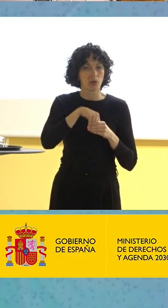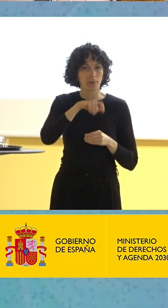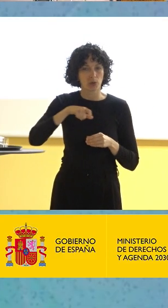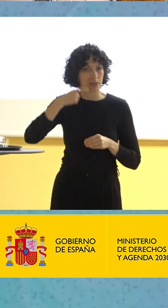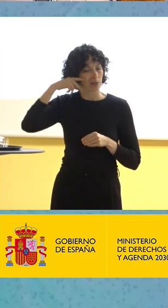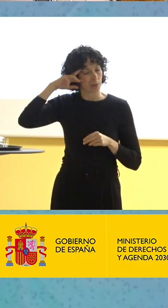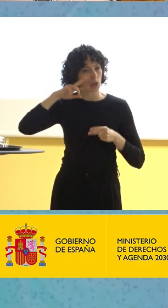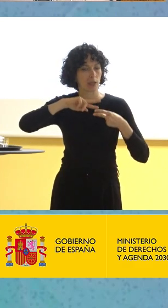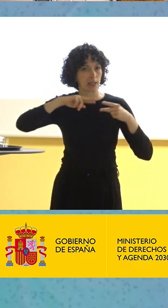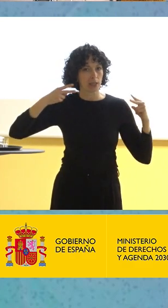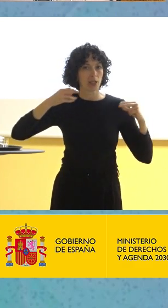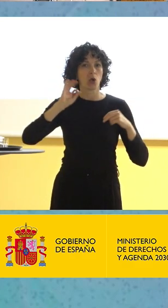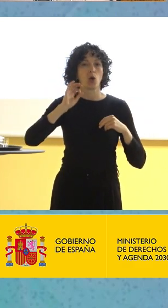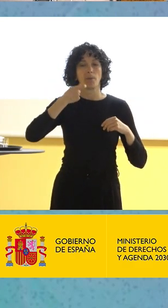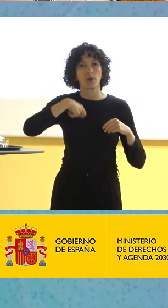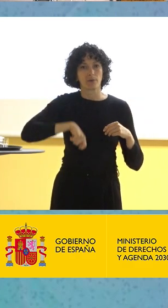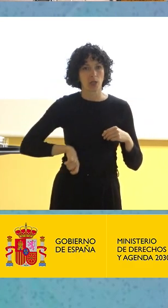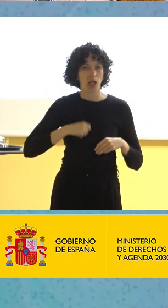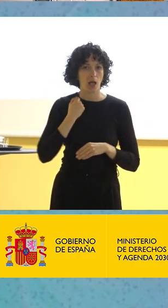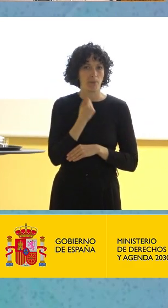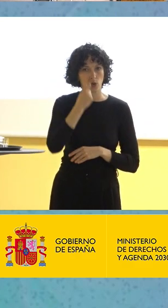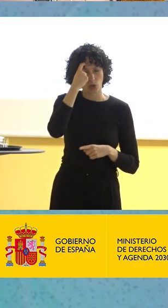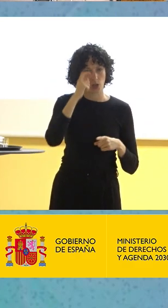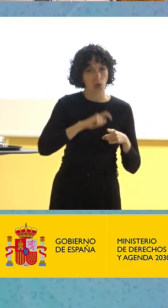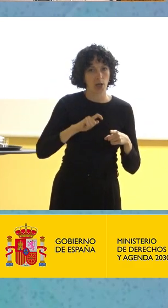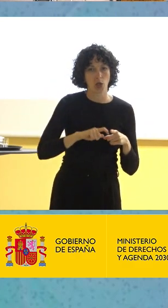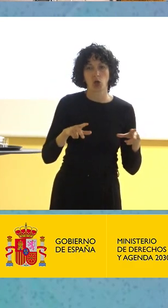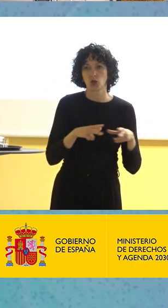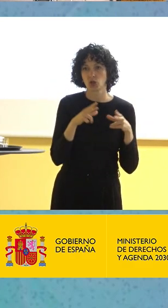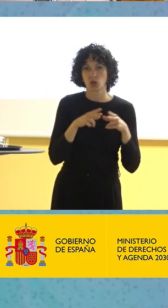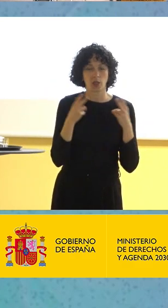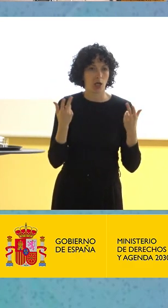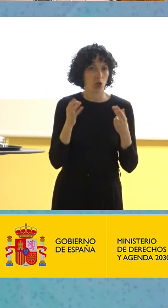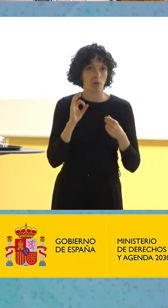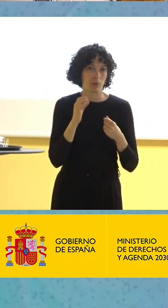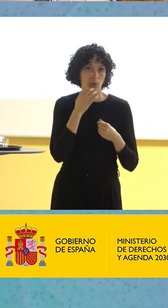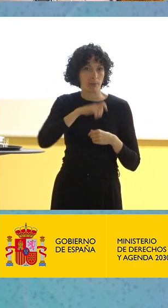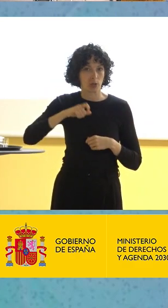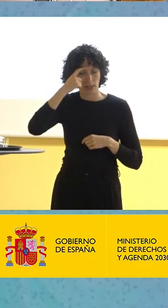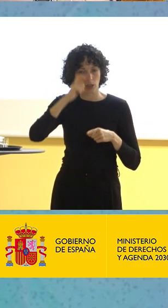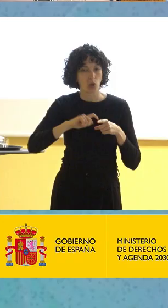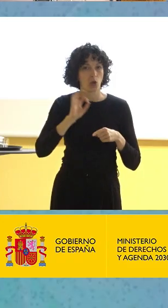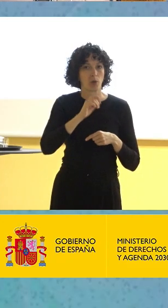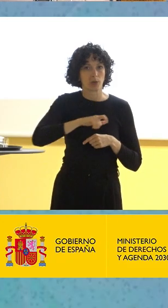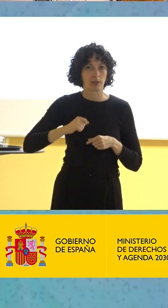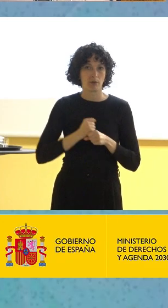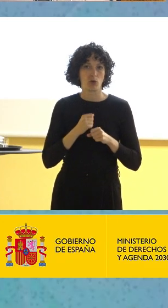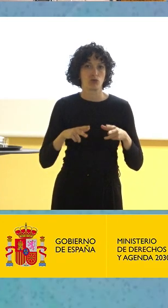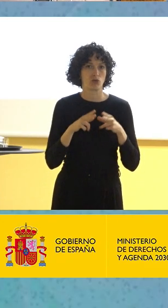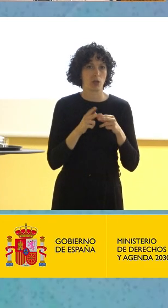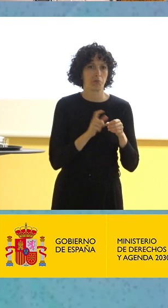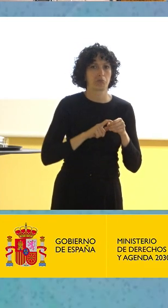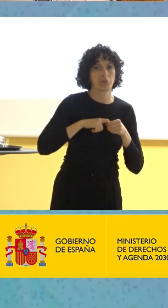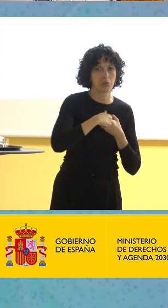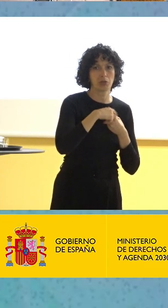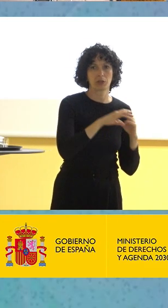genetistas, pero también por profesionales de apoyo psicológico o social, como psicólogos o trabajadores sociales, encontramos